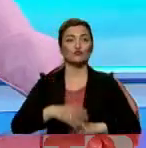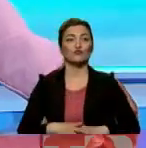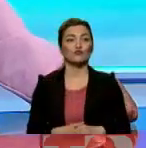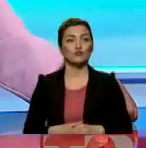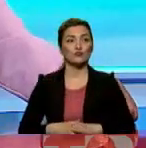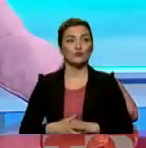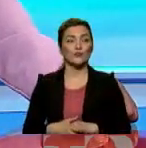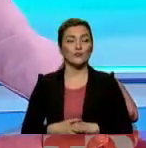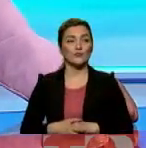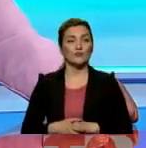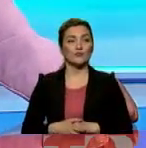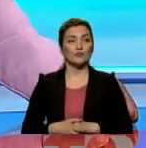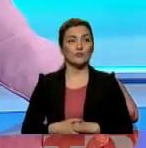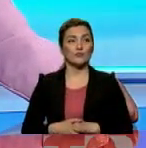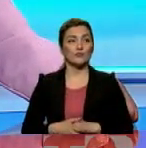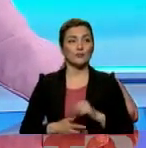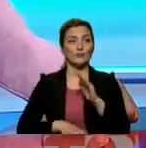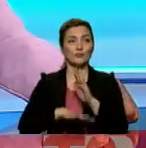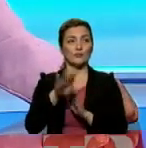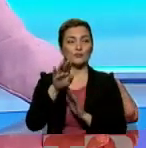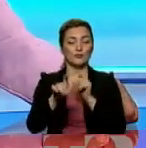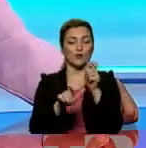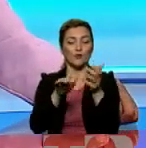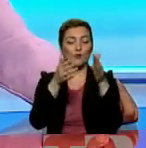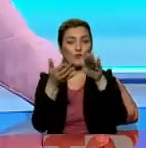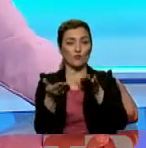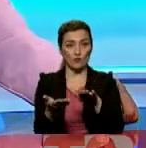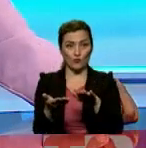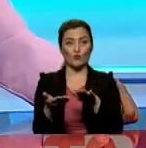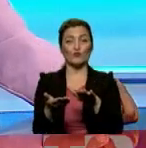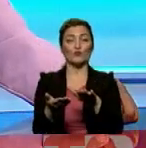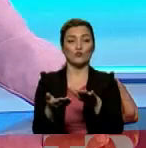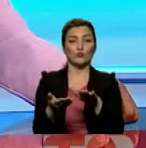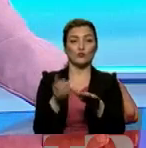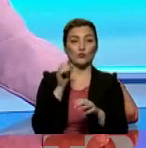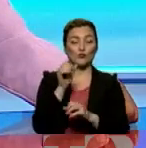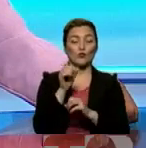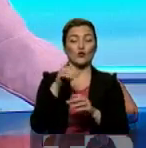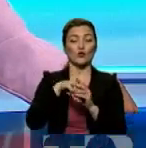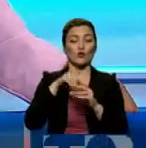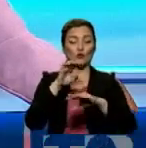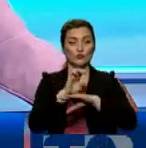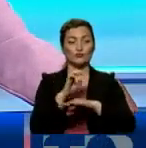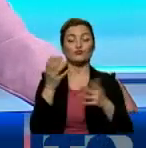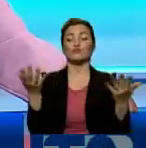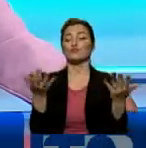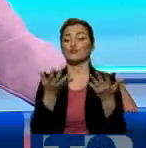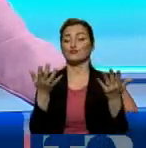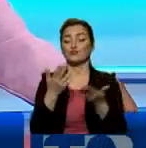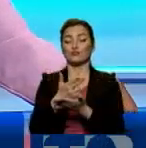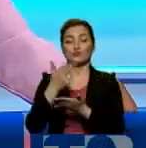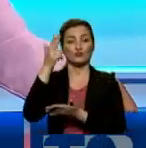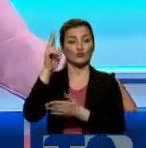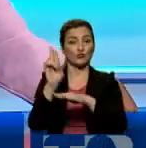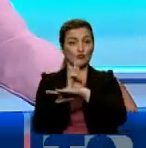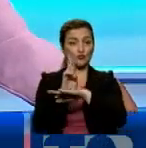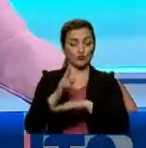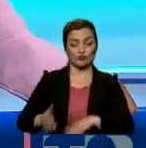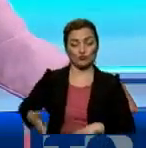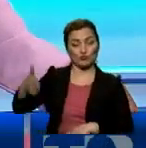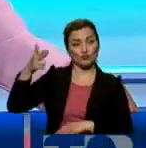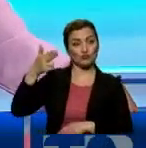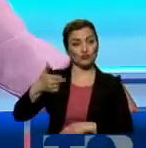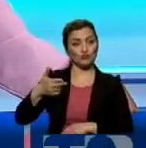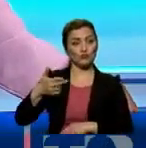y amigos televidentes, contándoles que la mayoría de las muertes violentas registradas en el país se perpetraron con pistolas, revólveres